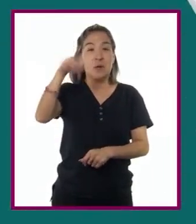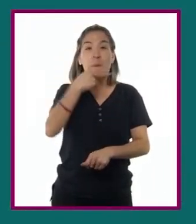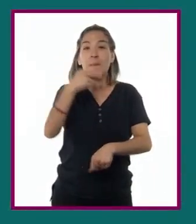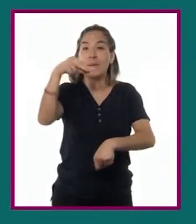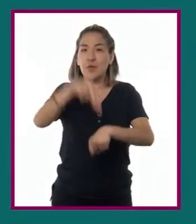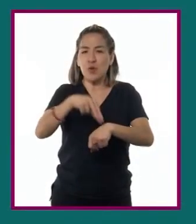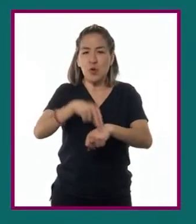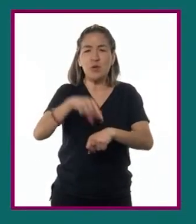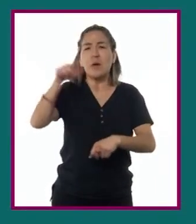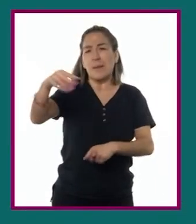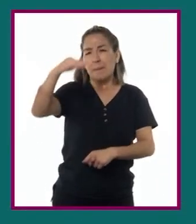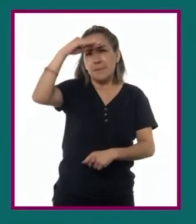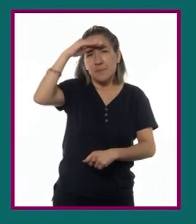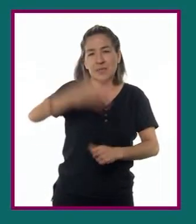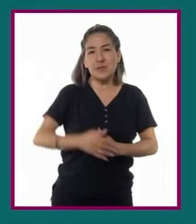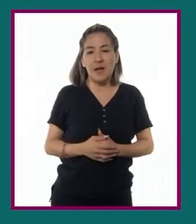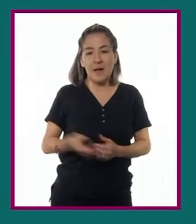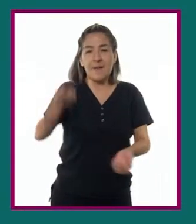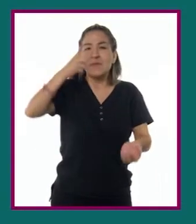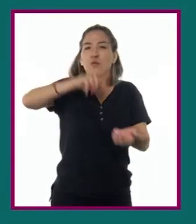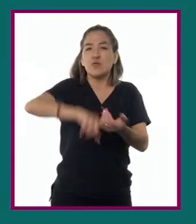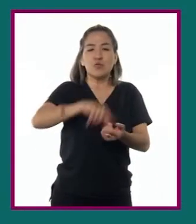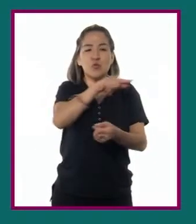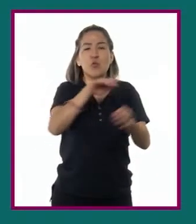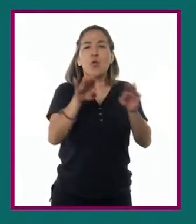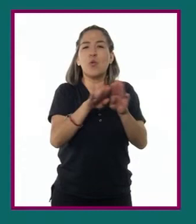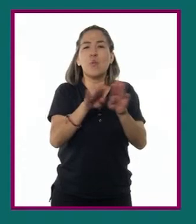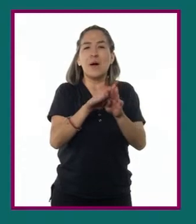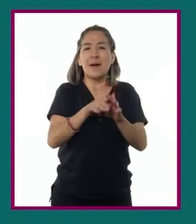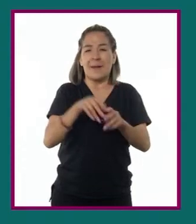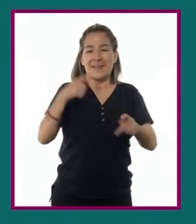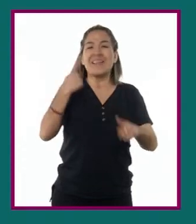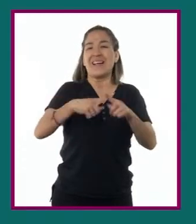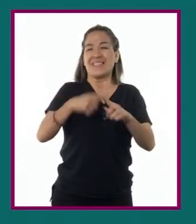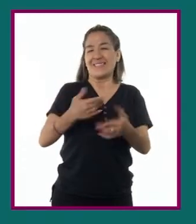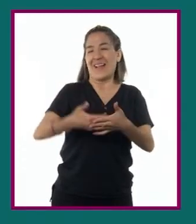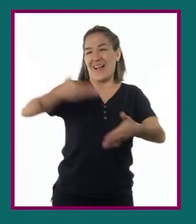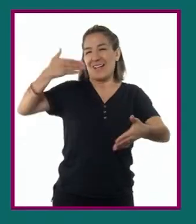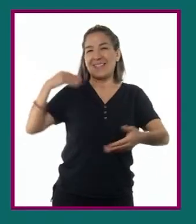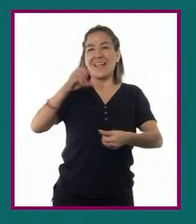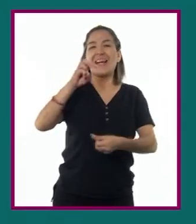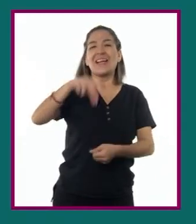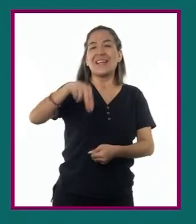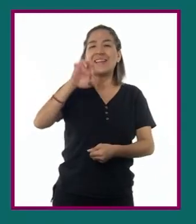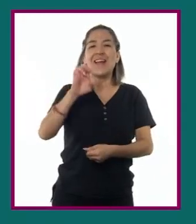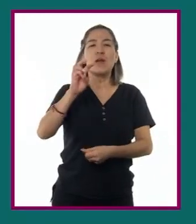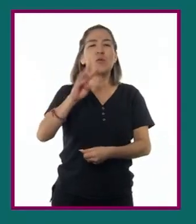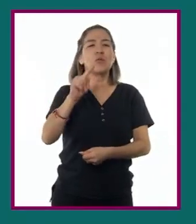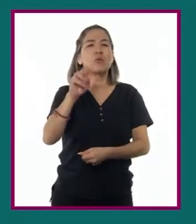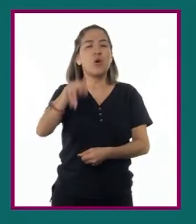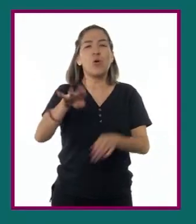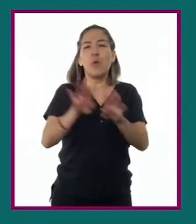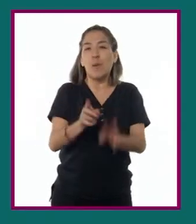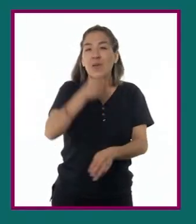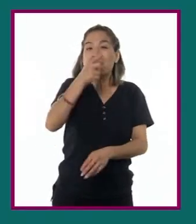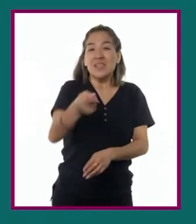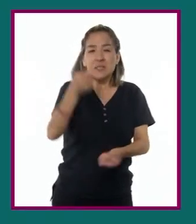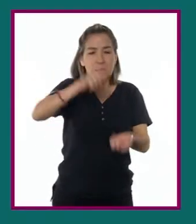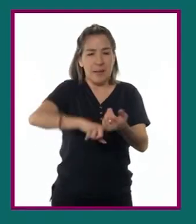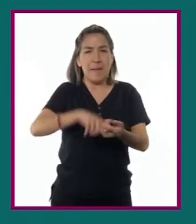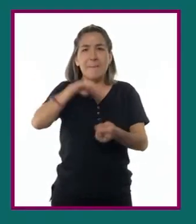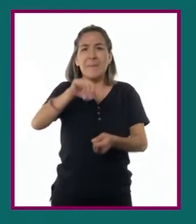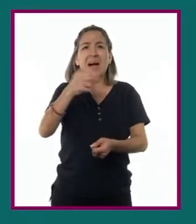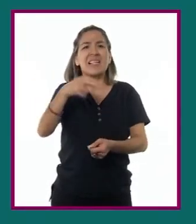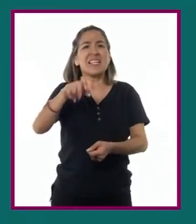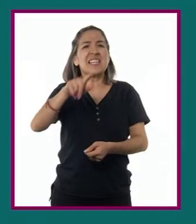pensaba que la fuerza de gravedad postulada por Newton años atrás originaba un flujo magnético que podía